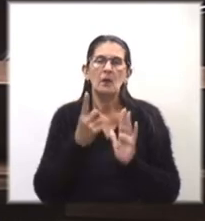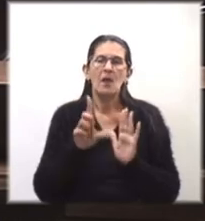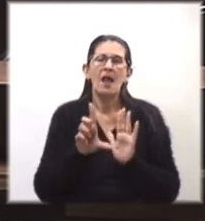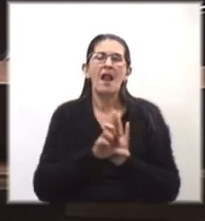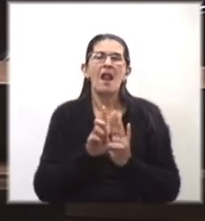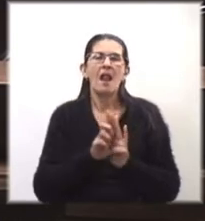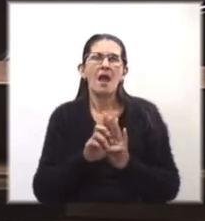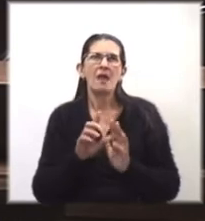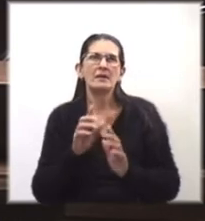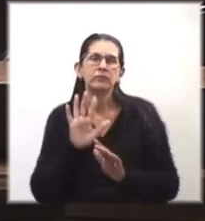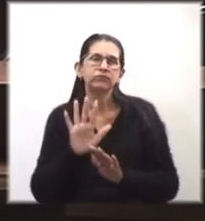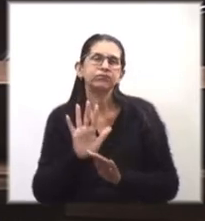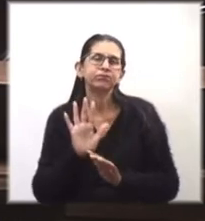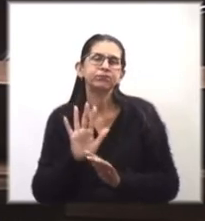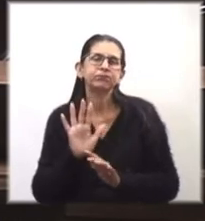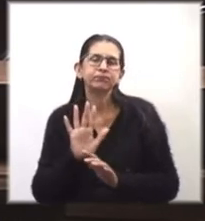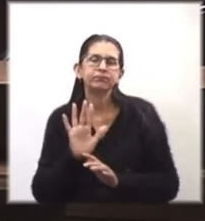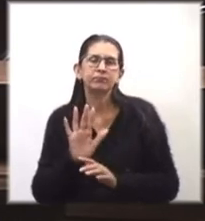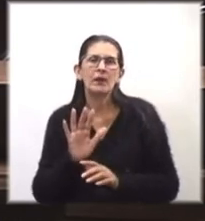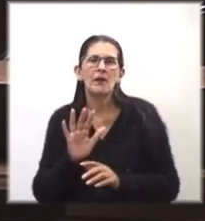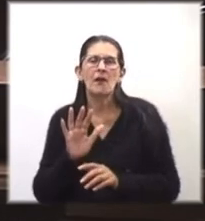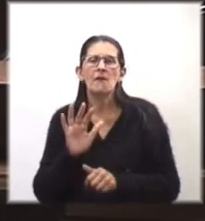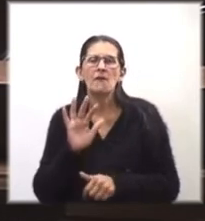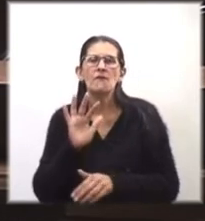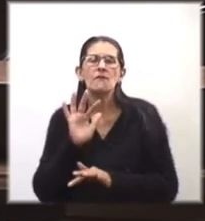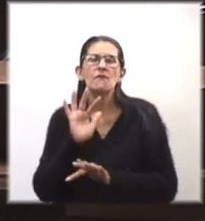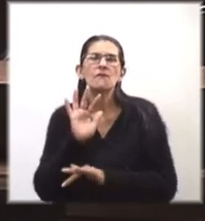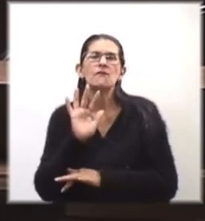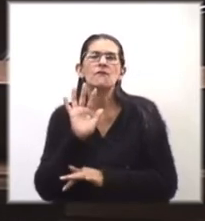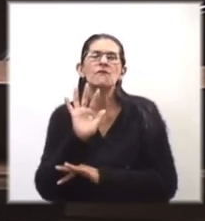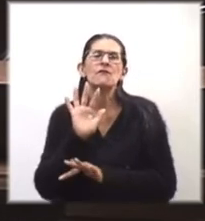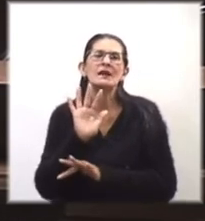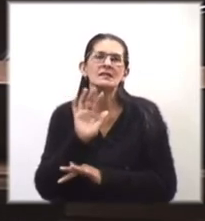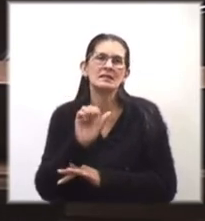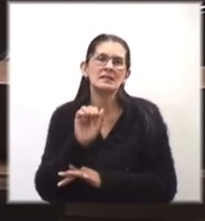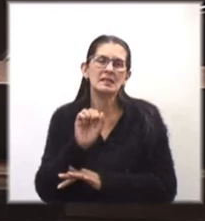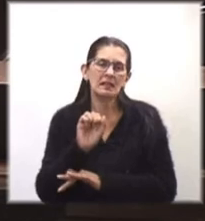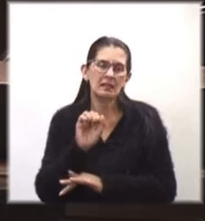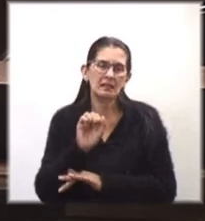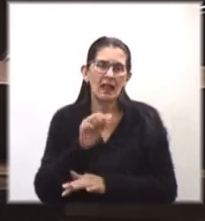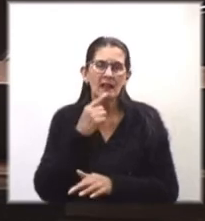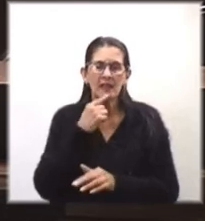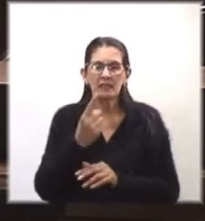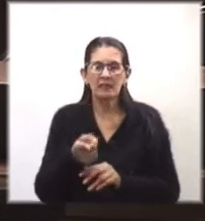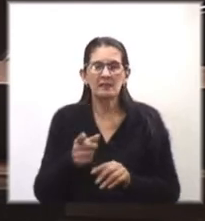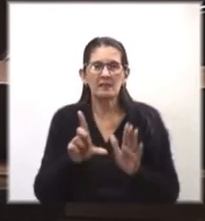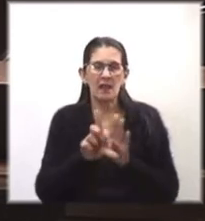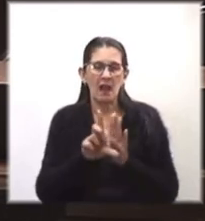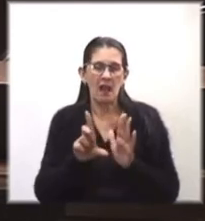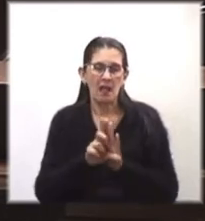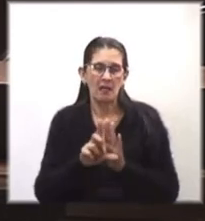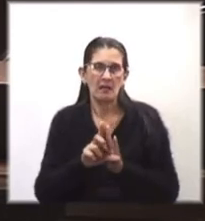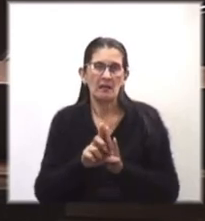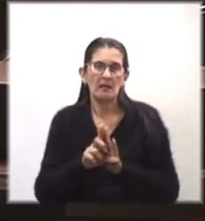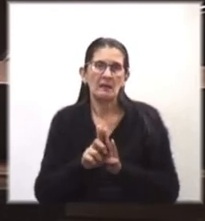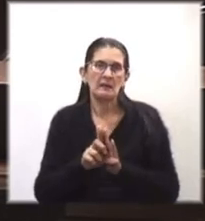fascista, creo que fue fue el término que usó el Pepe de Lía algunas veces, una ley que